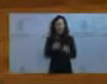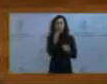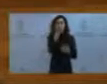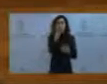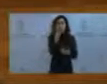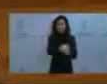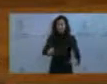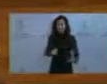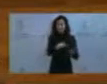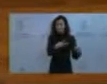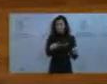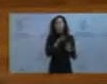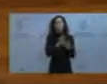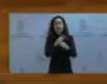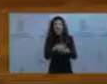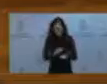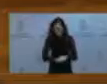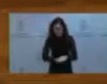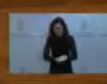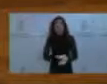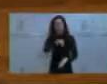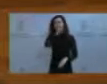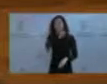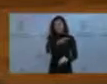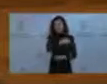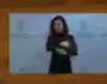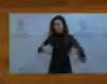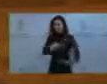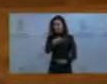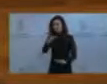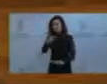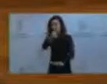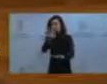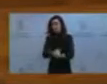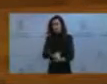3.700.000 euros perdón, 3.200.000 a